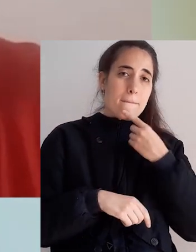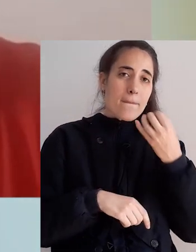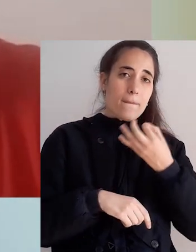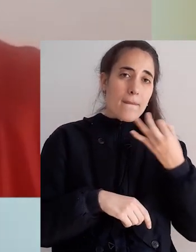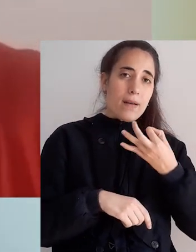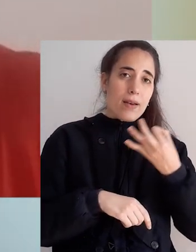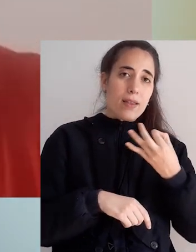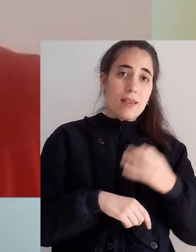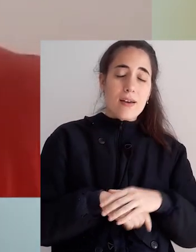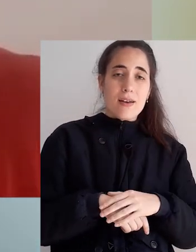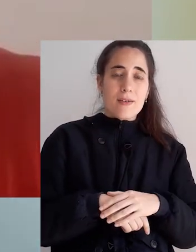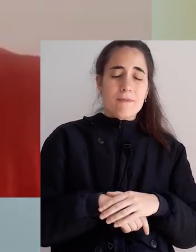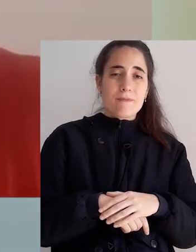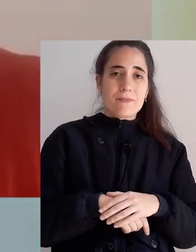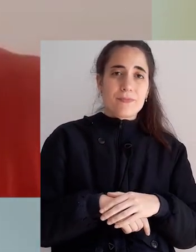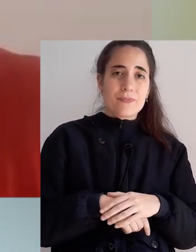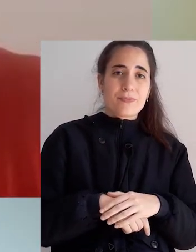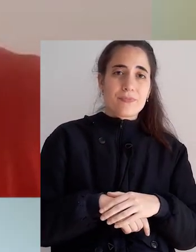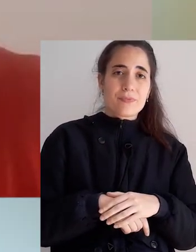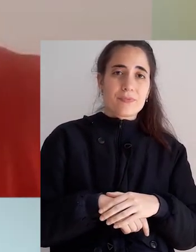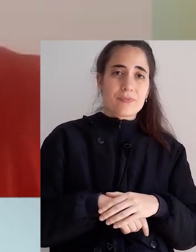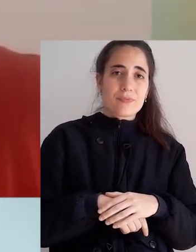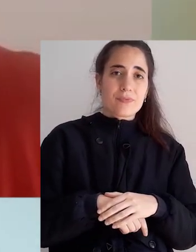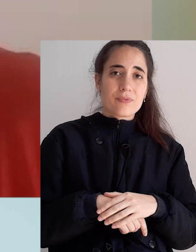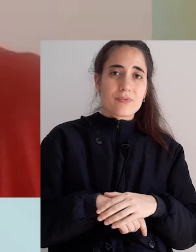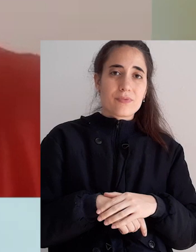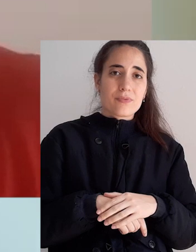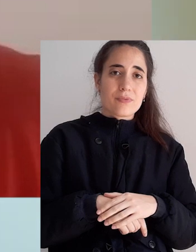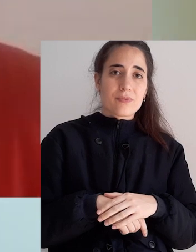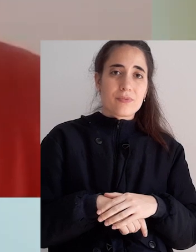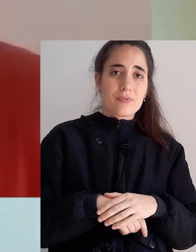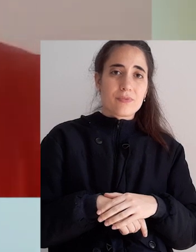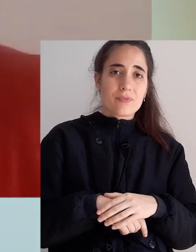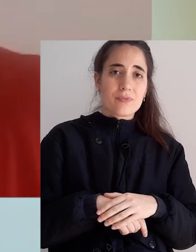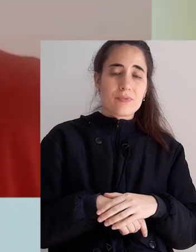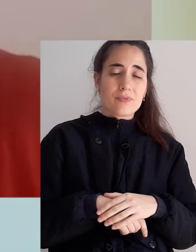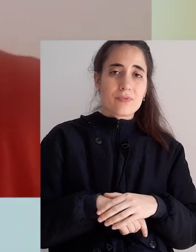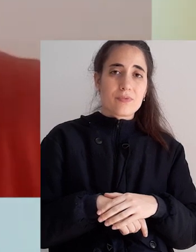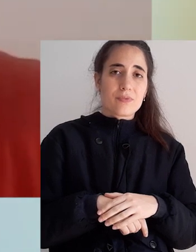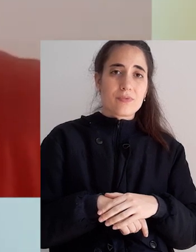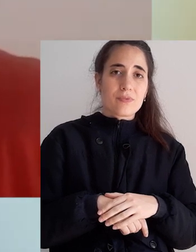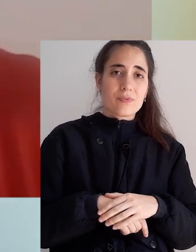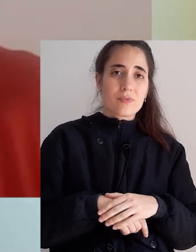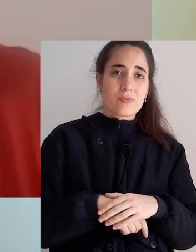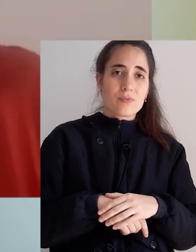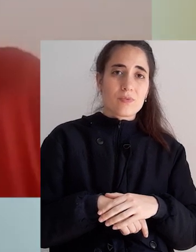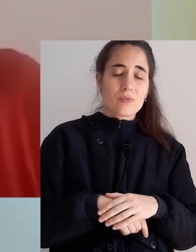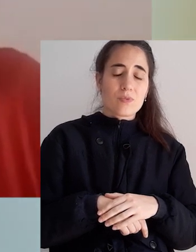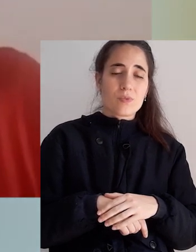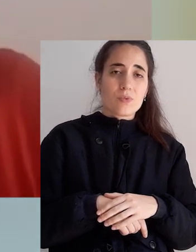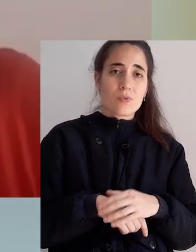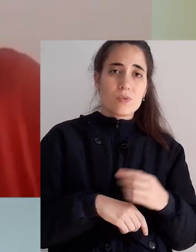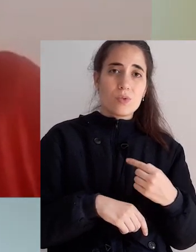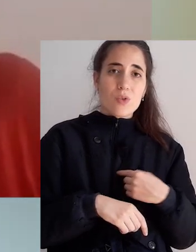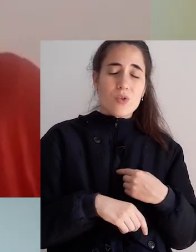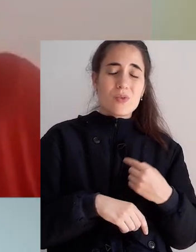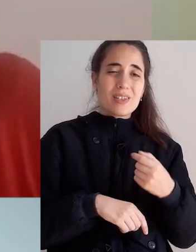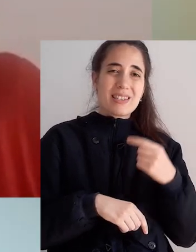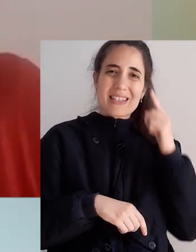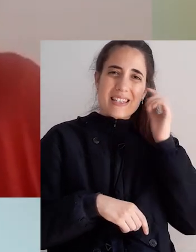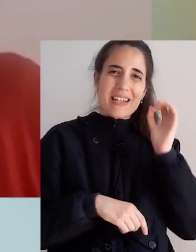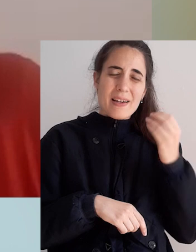Señores, piensen, porque no puedo admitir que ahora me digan, pero yo creí